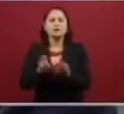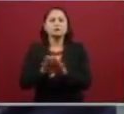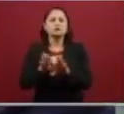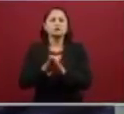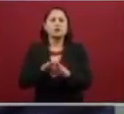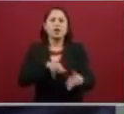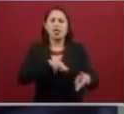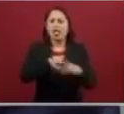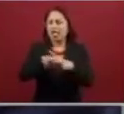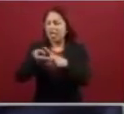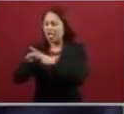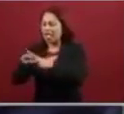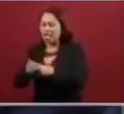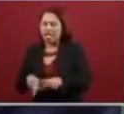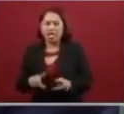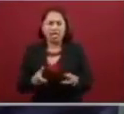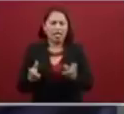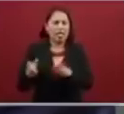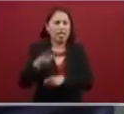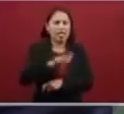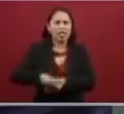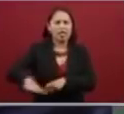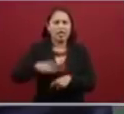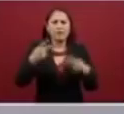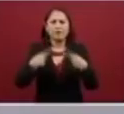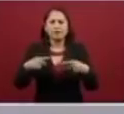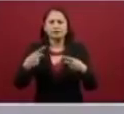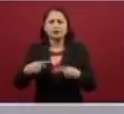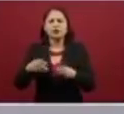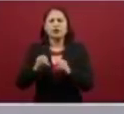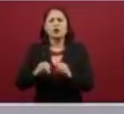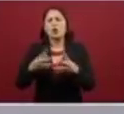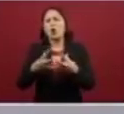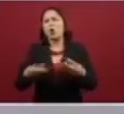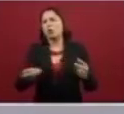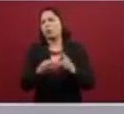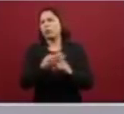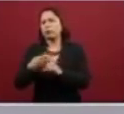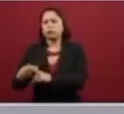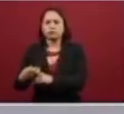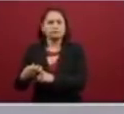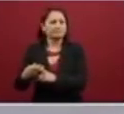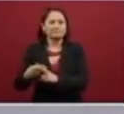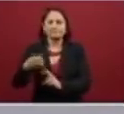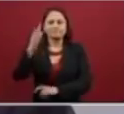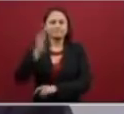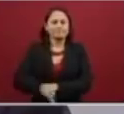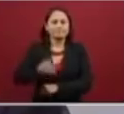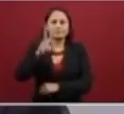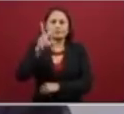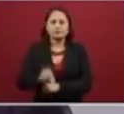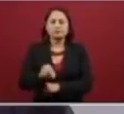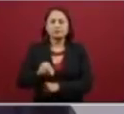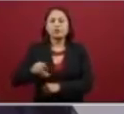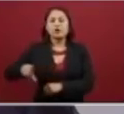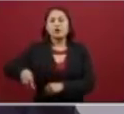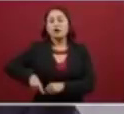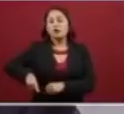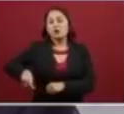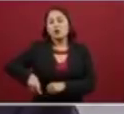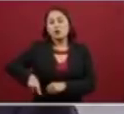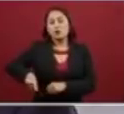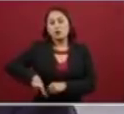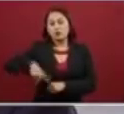masacres, ni la desaparición de personas. El Estado